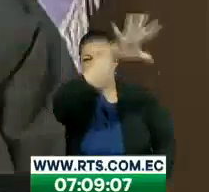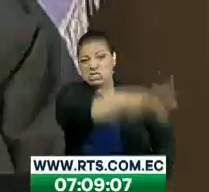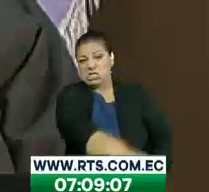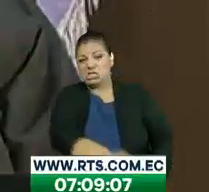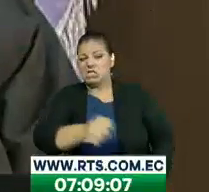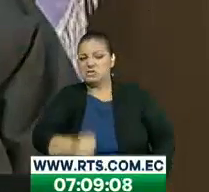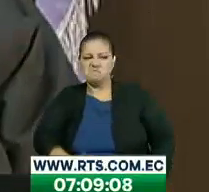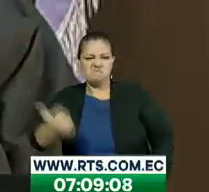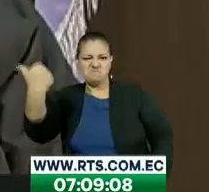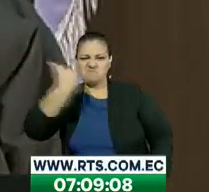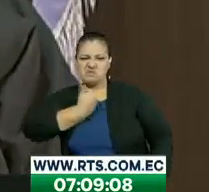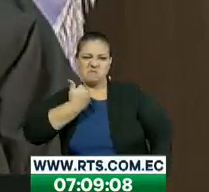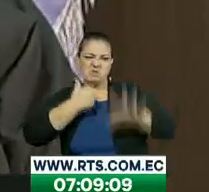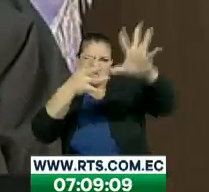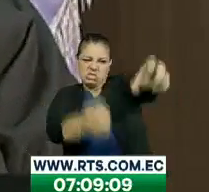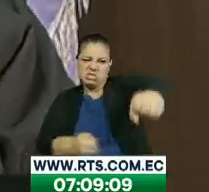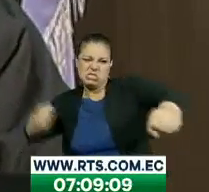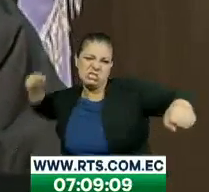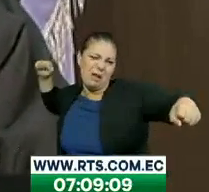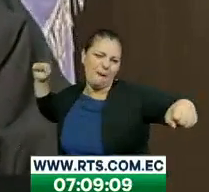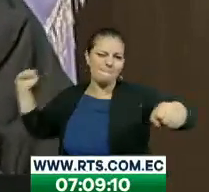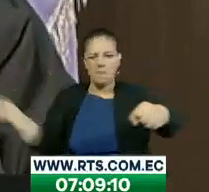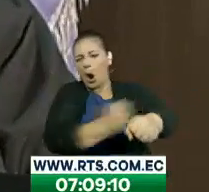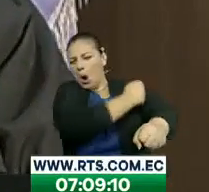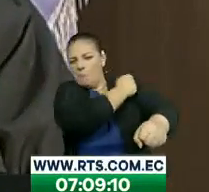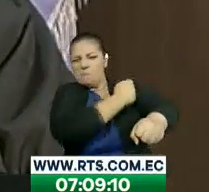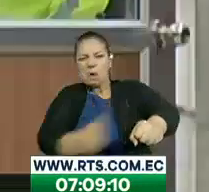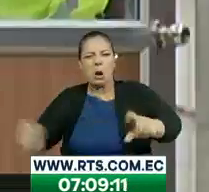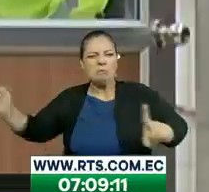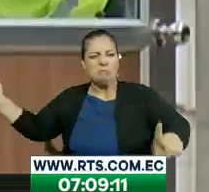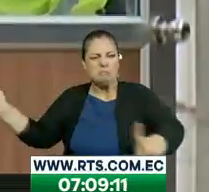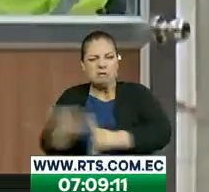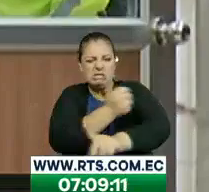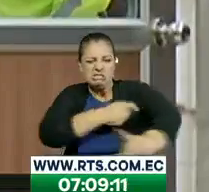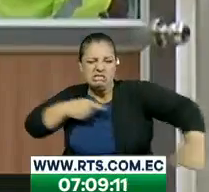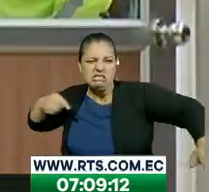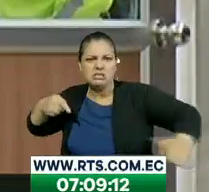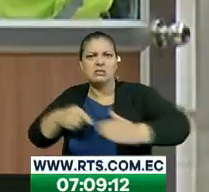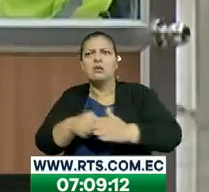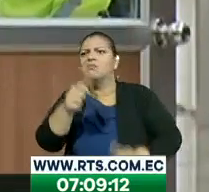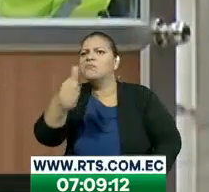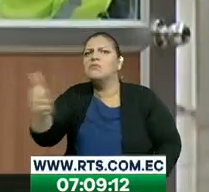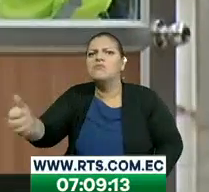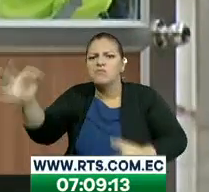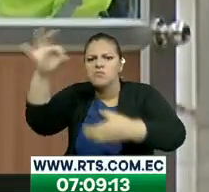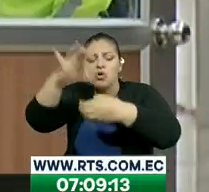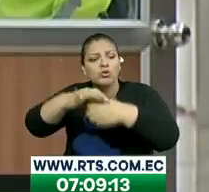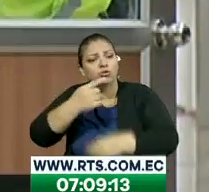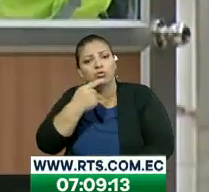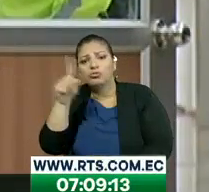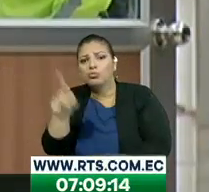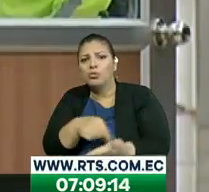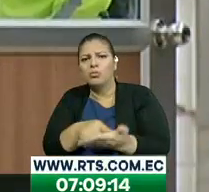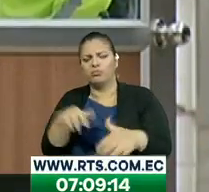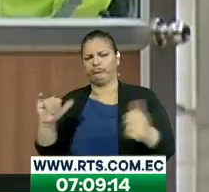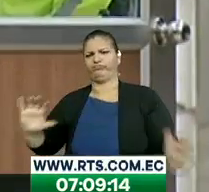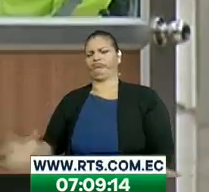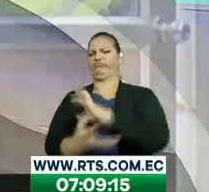ajustizamiento, se prohíbe totalmente la pena de muerte. Informó Jorge Salazar.